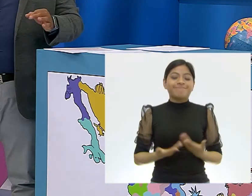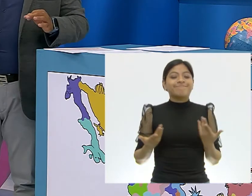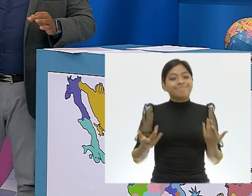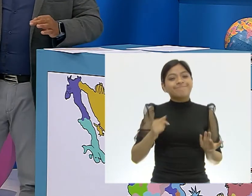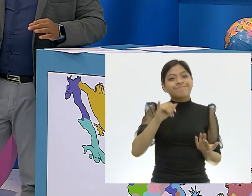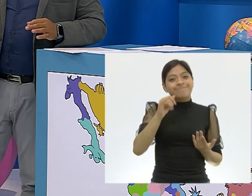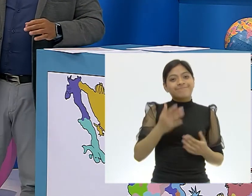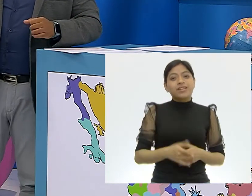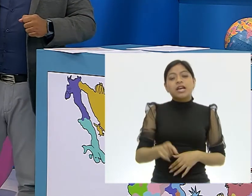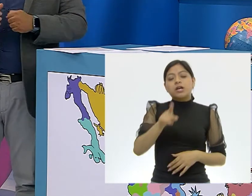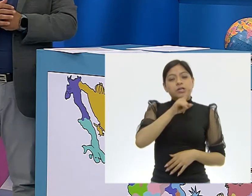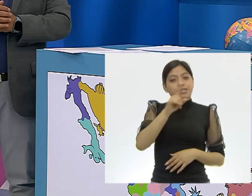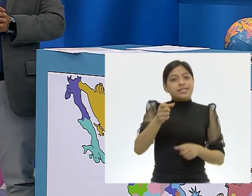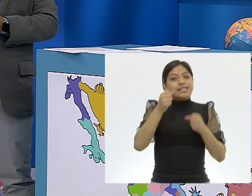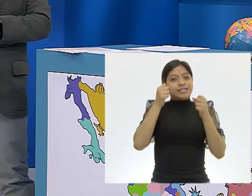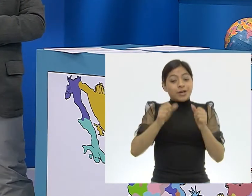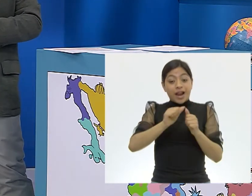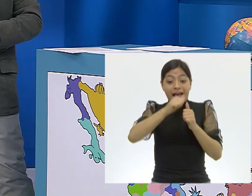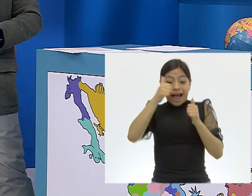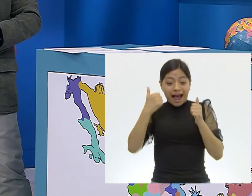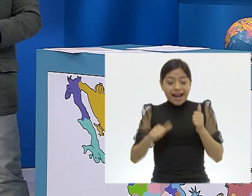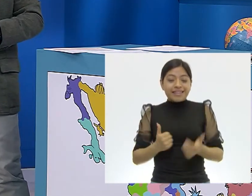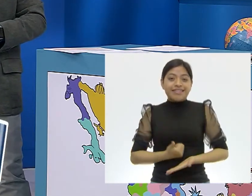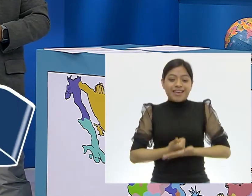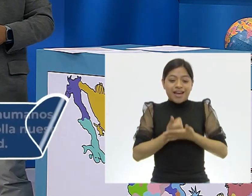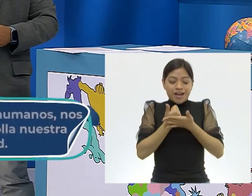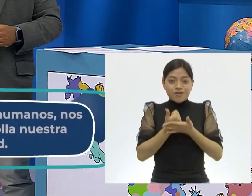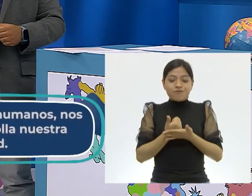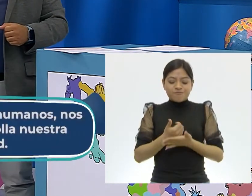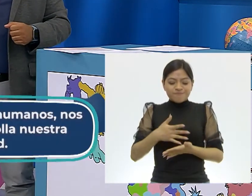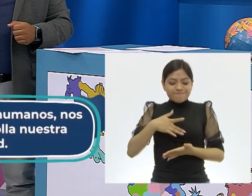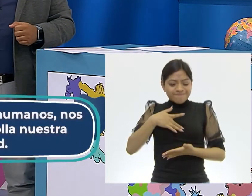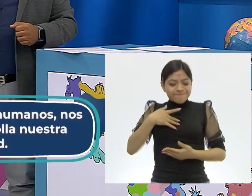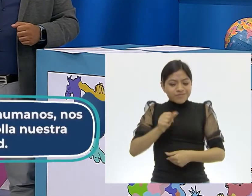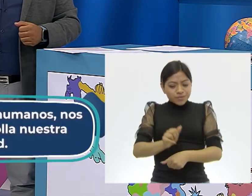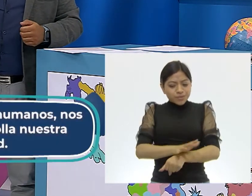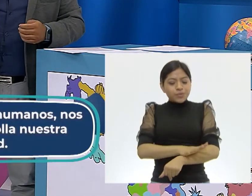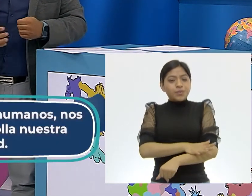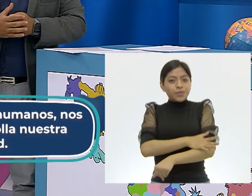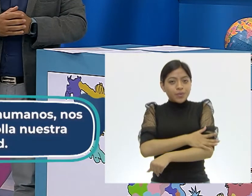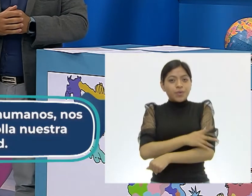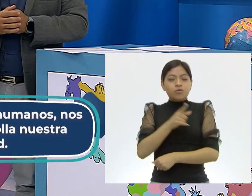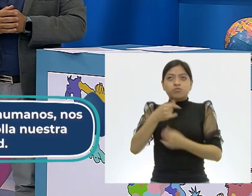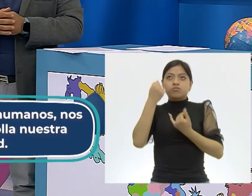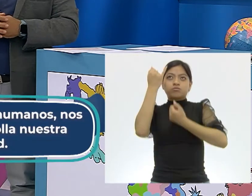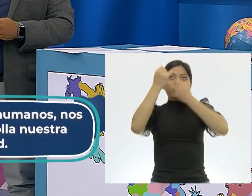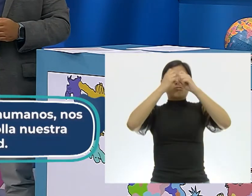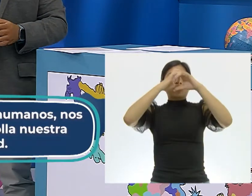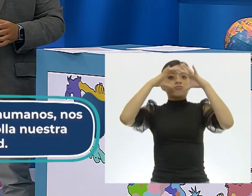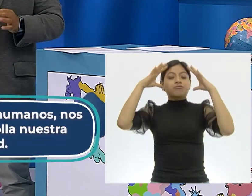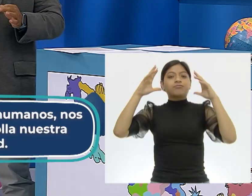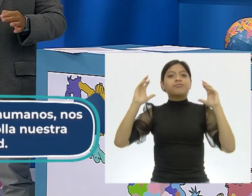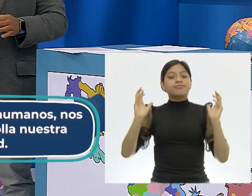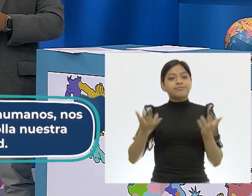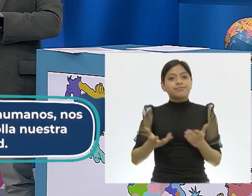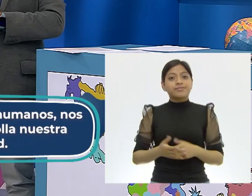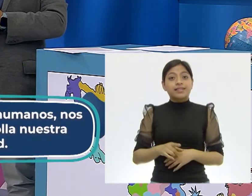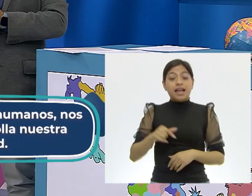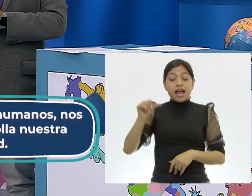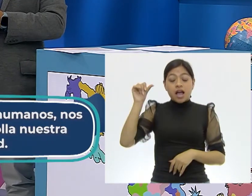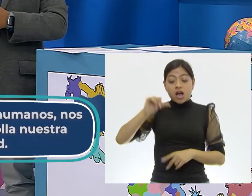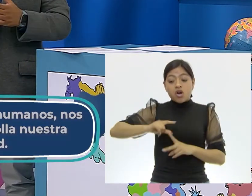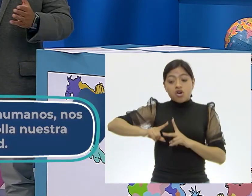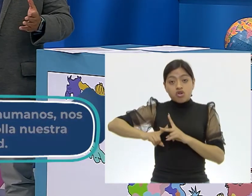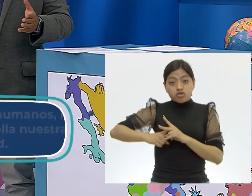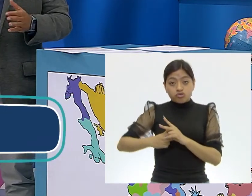duda que el arte nos hace más humanos, nos sensibiliza y desarrolla nuestra creatividad. En este reinicio de